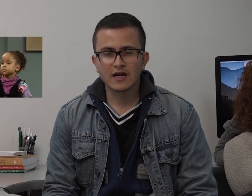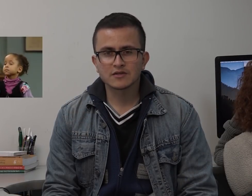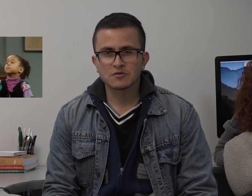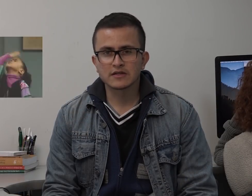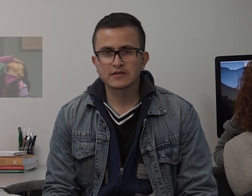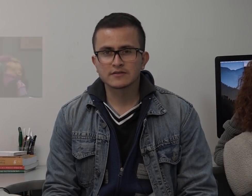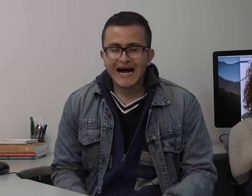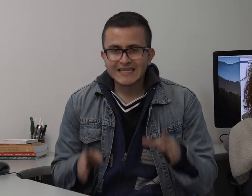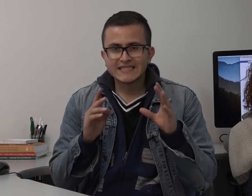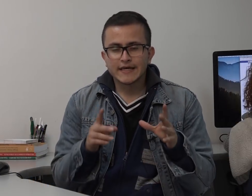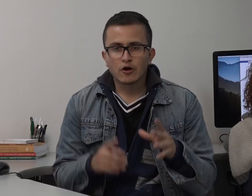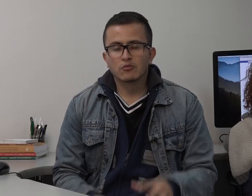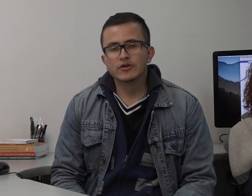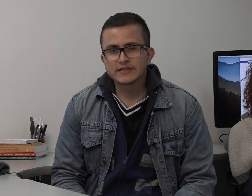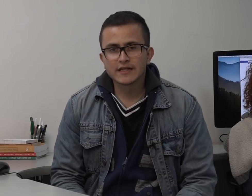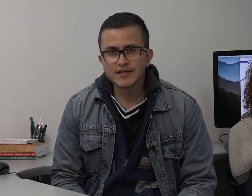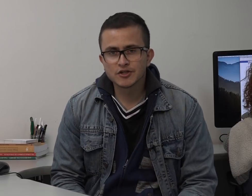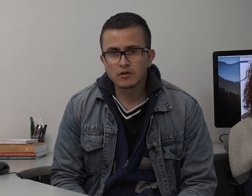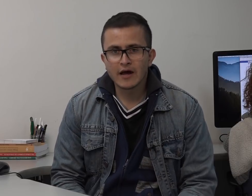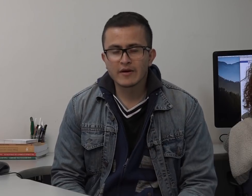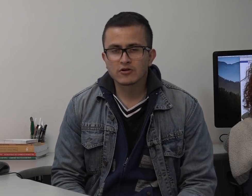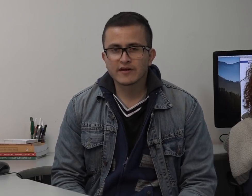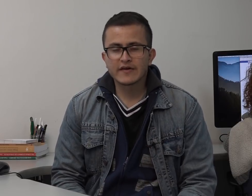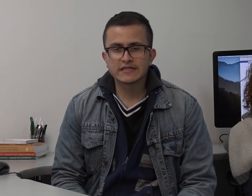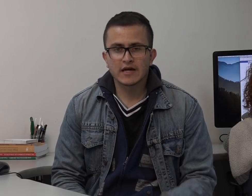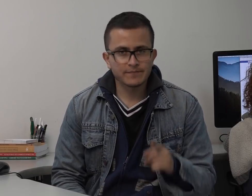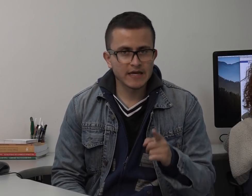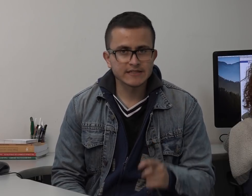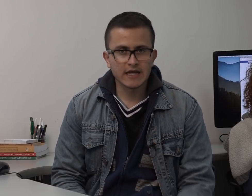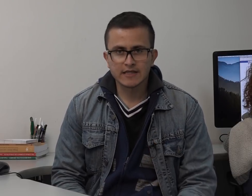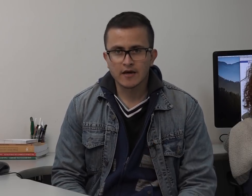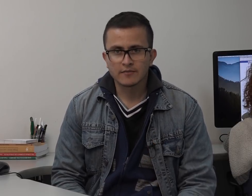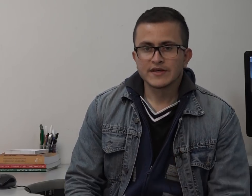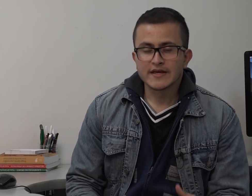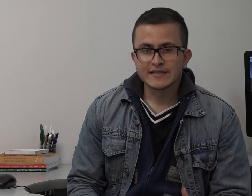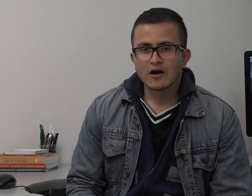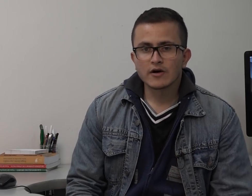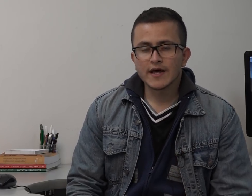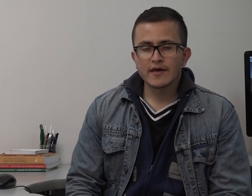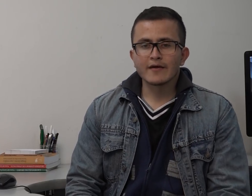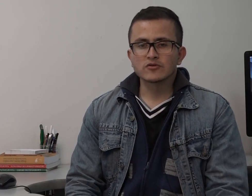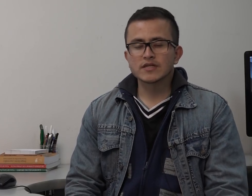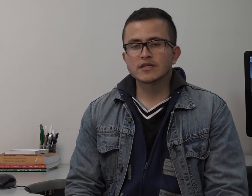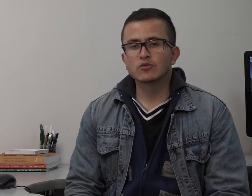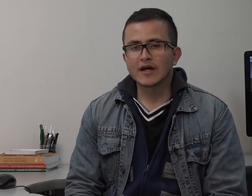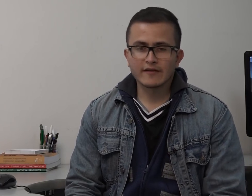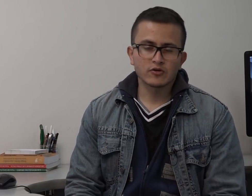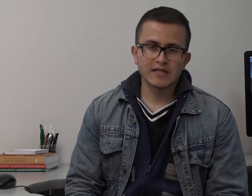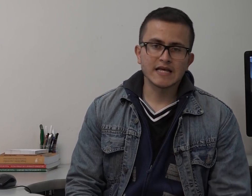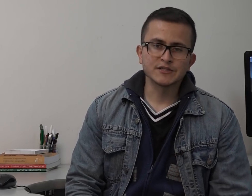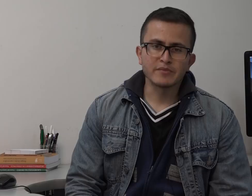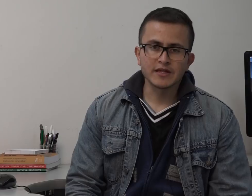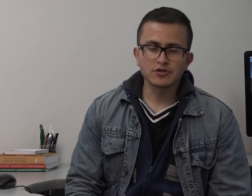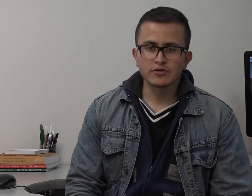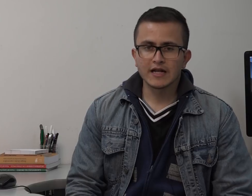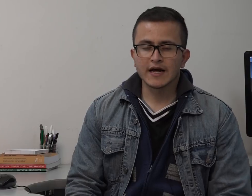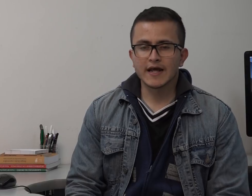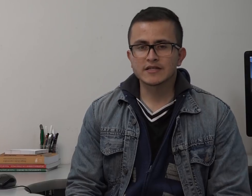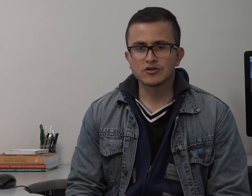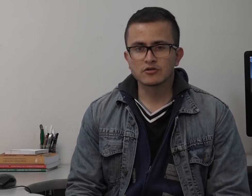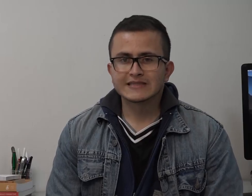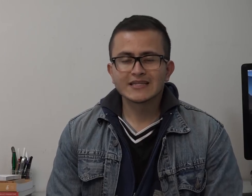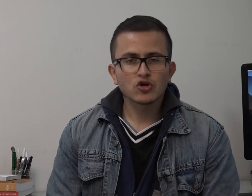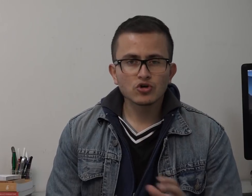pondrá contra las cuerdas. Así que, como dice el dicho, la mejor defensa es el ataque. Y desde ahora debemos estimular el fortalecimiento y